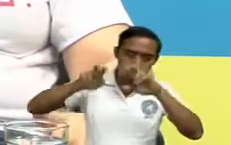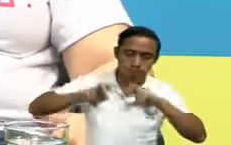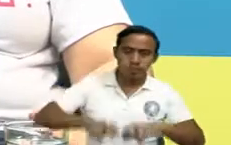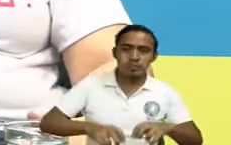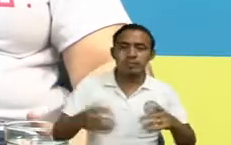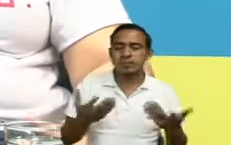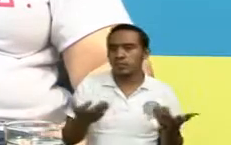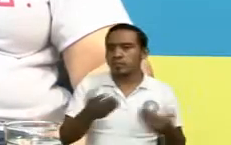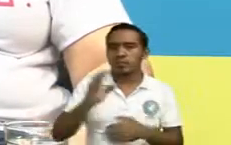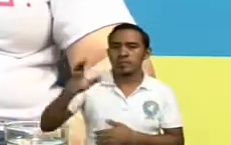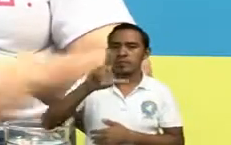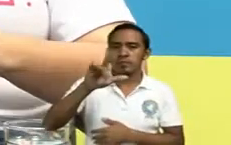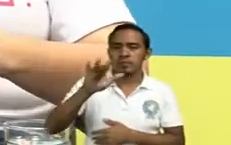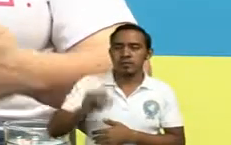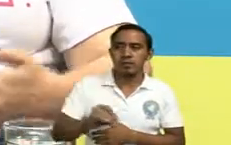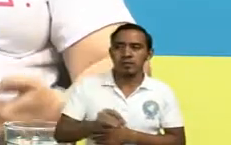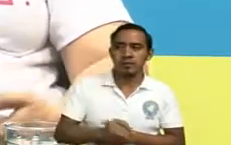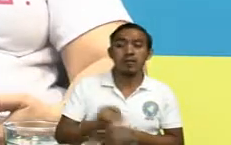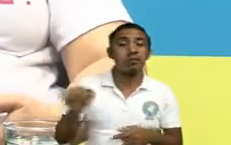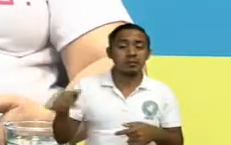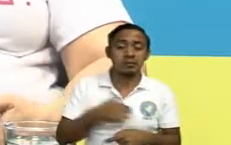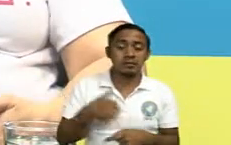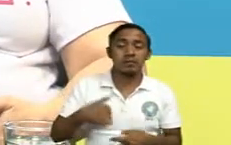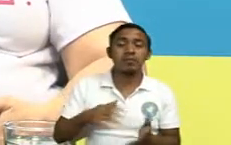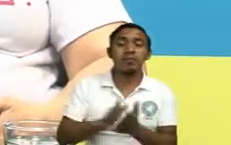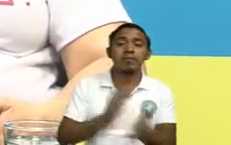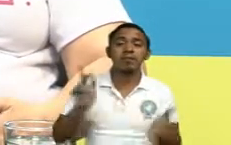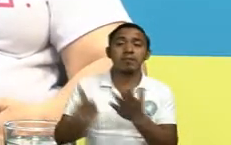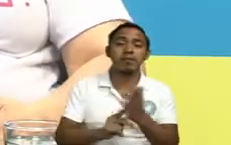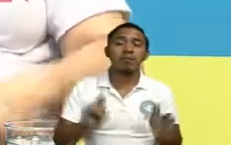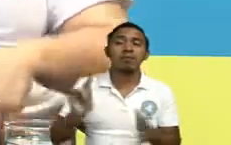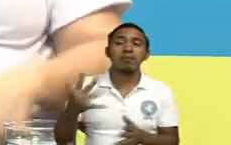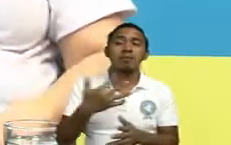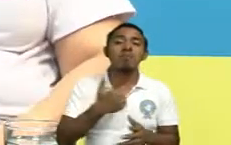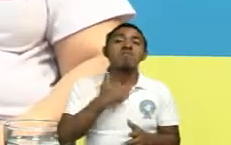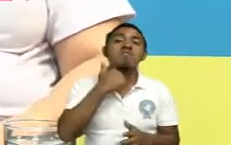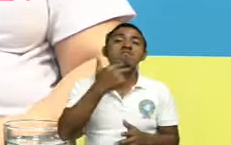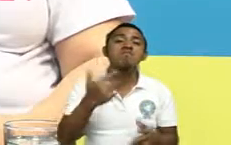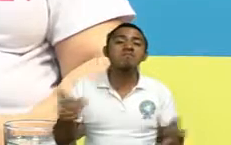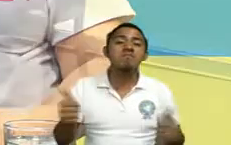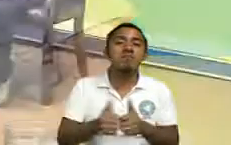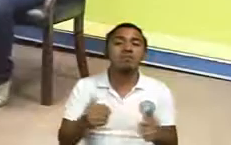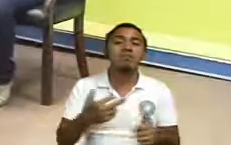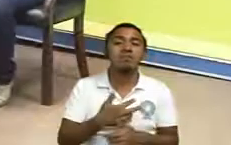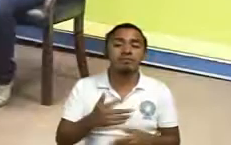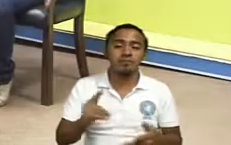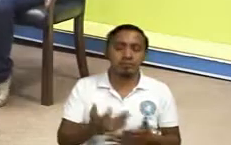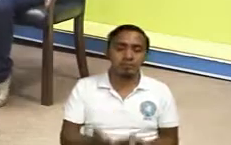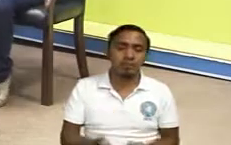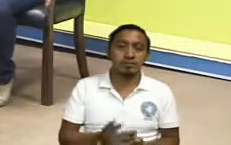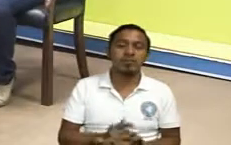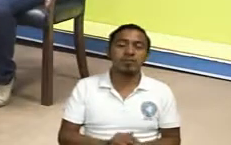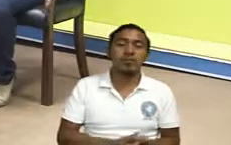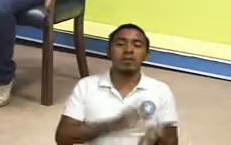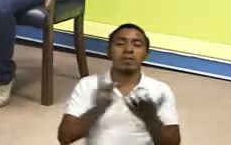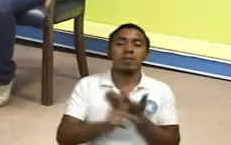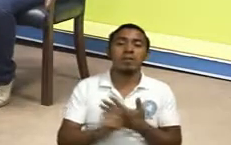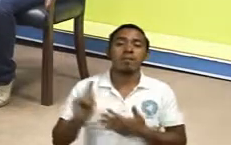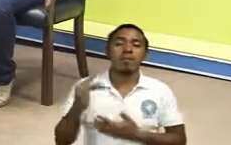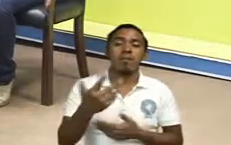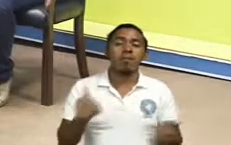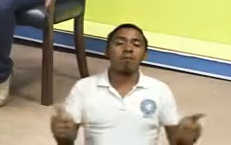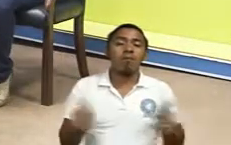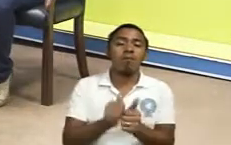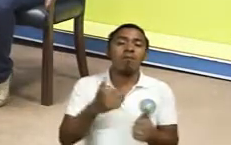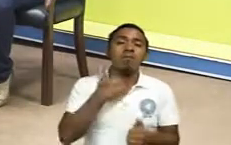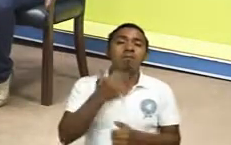clínico genético, que es el programa Todos con Voz en la actualidad. Ahí nace el programa Entonces, Todos con Voz. Ahí nace con ese estudio. En el 2009